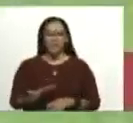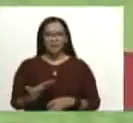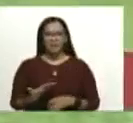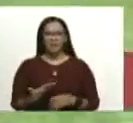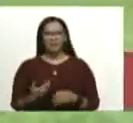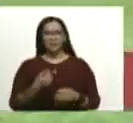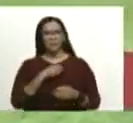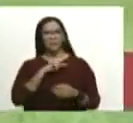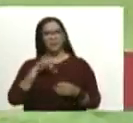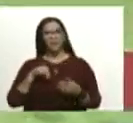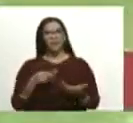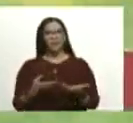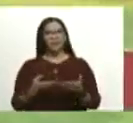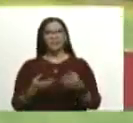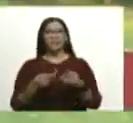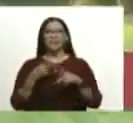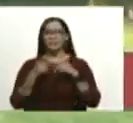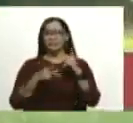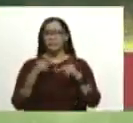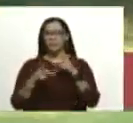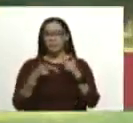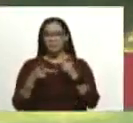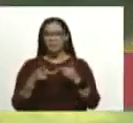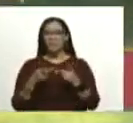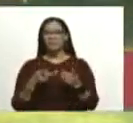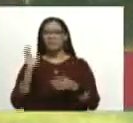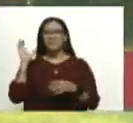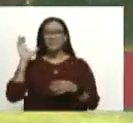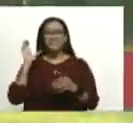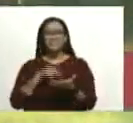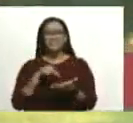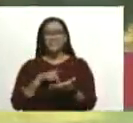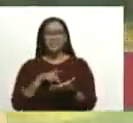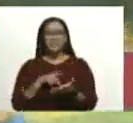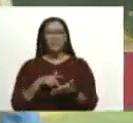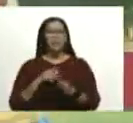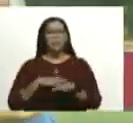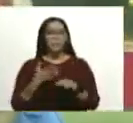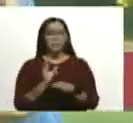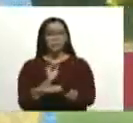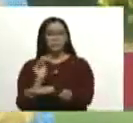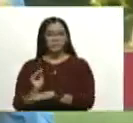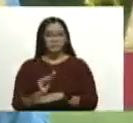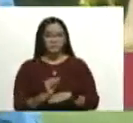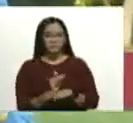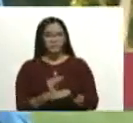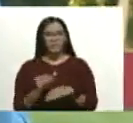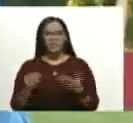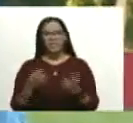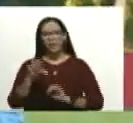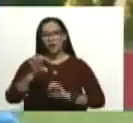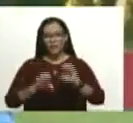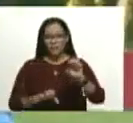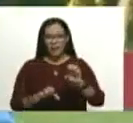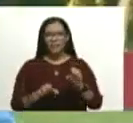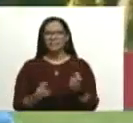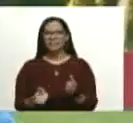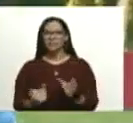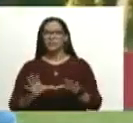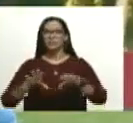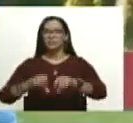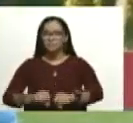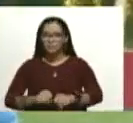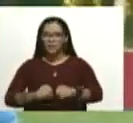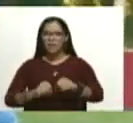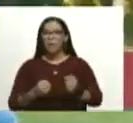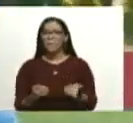se justifica prácticamente su existencia, es porque sirve como resguardo de las especies que son incautadas producto